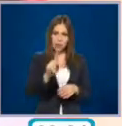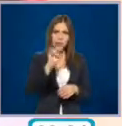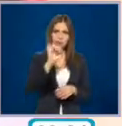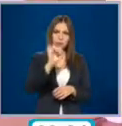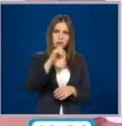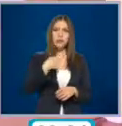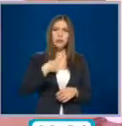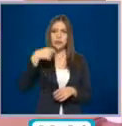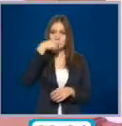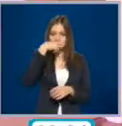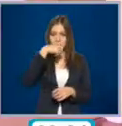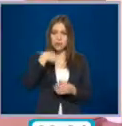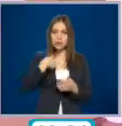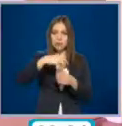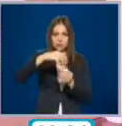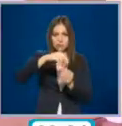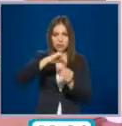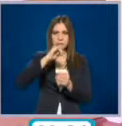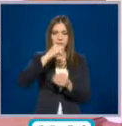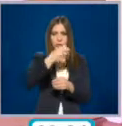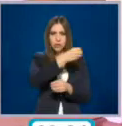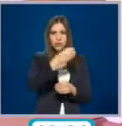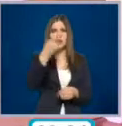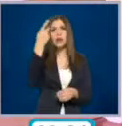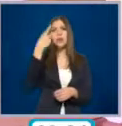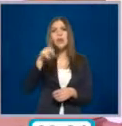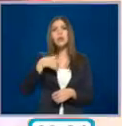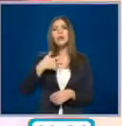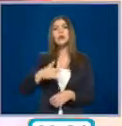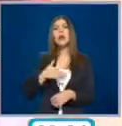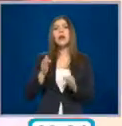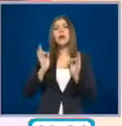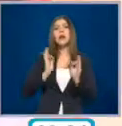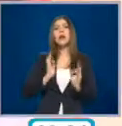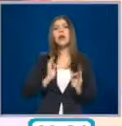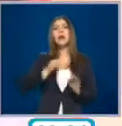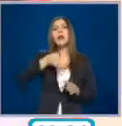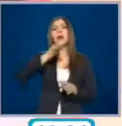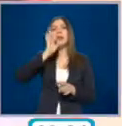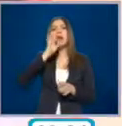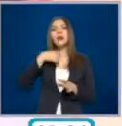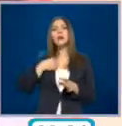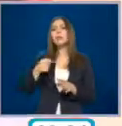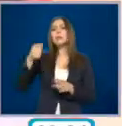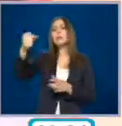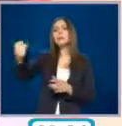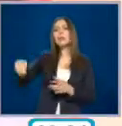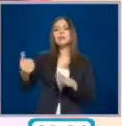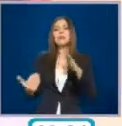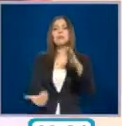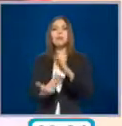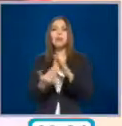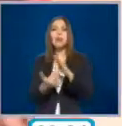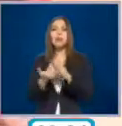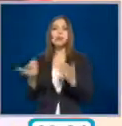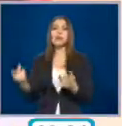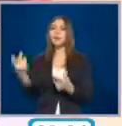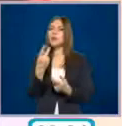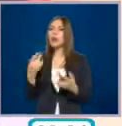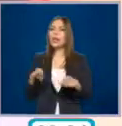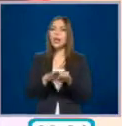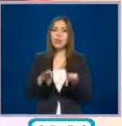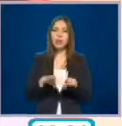porque para mí eso es a gusto en la mañana. Y entonces formamos un equipo. Tú recoges la mesa y yo lavo